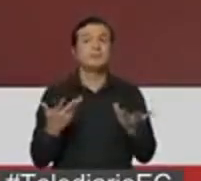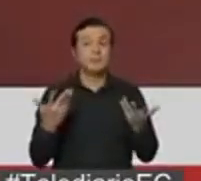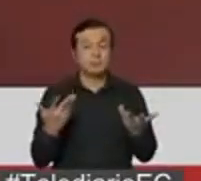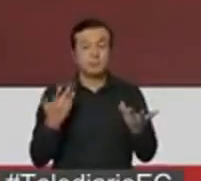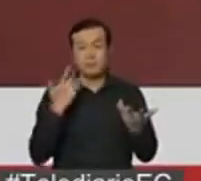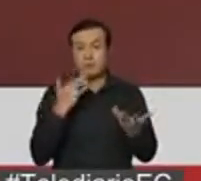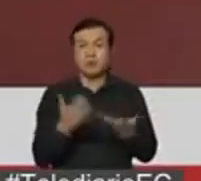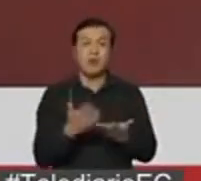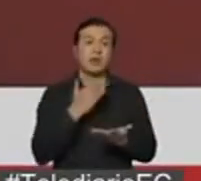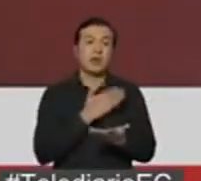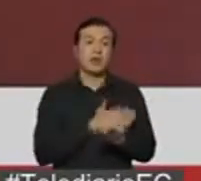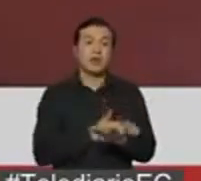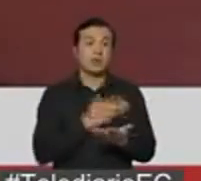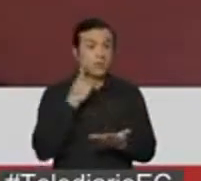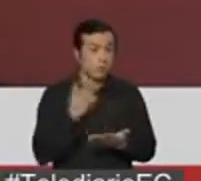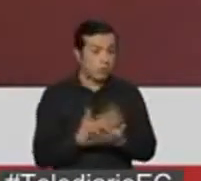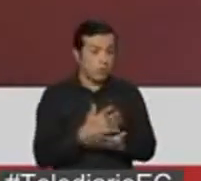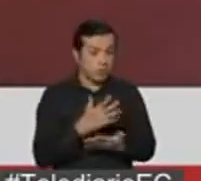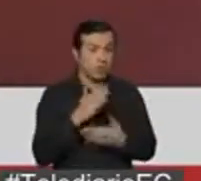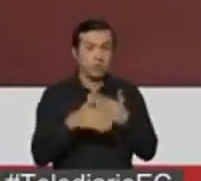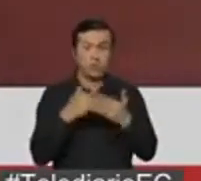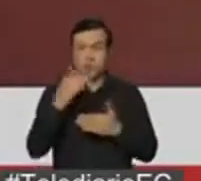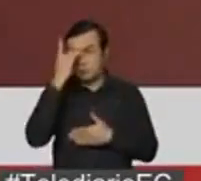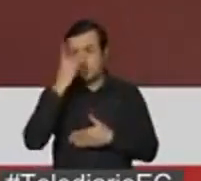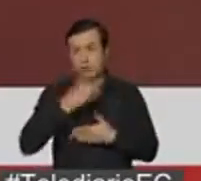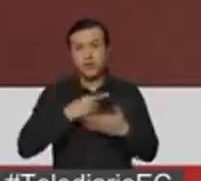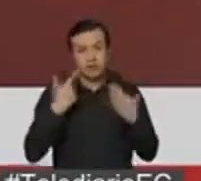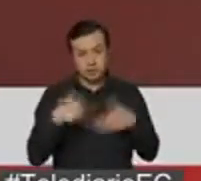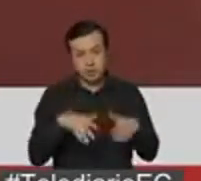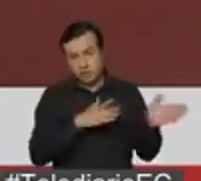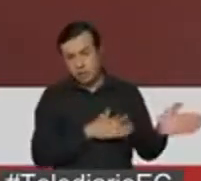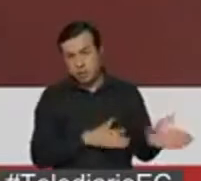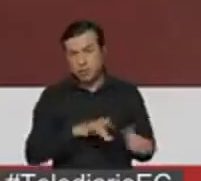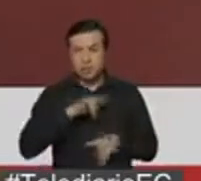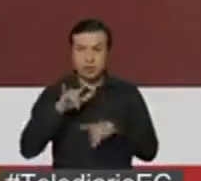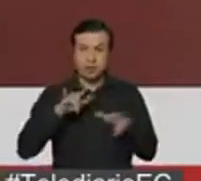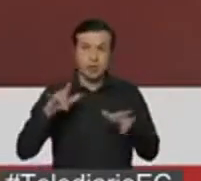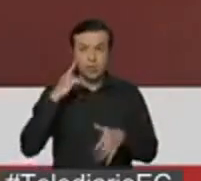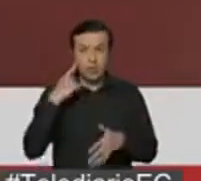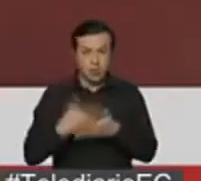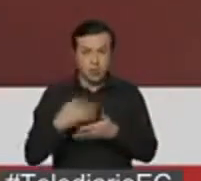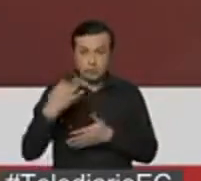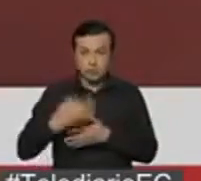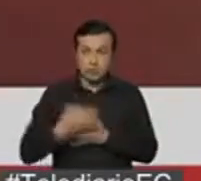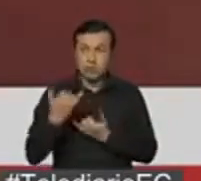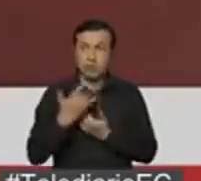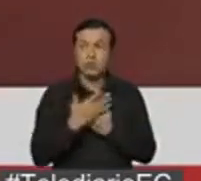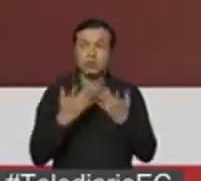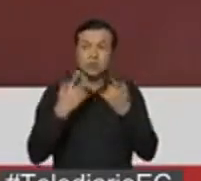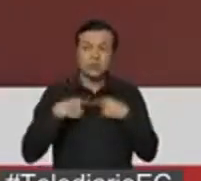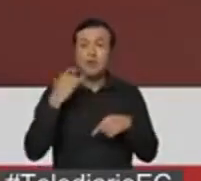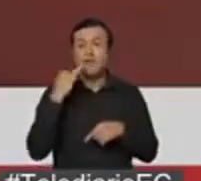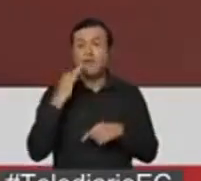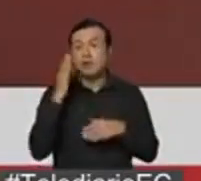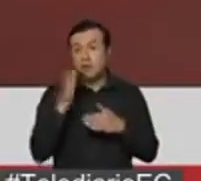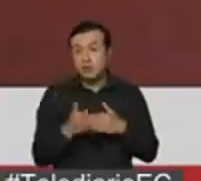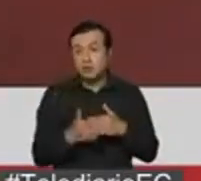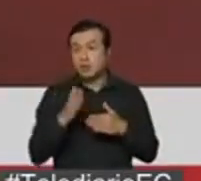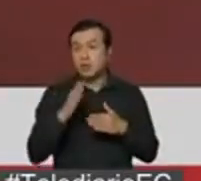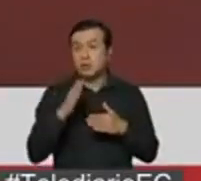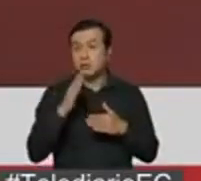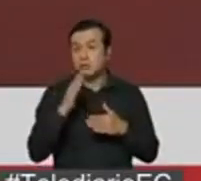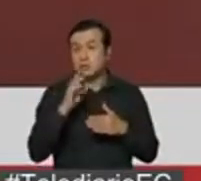fechas anteriores sin esta prueba, luego decidieron cuando ya habían empezado las operaciones de que esta prueba iba, ahora se nos da una fecha de que se va a